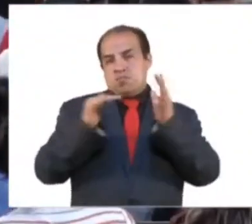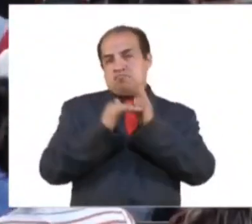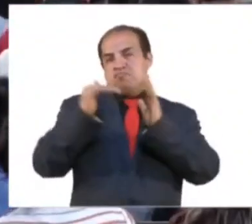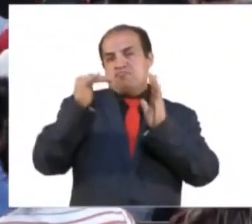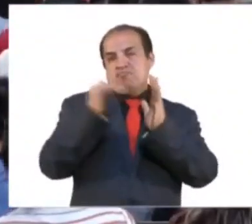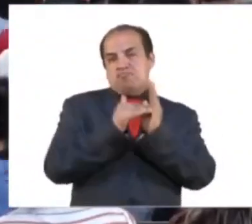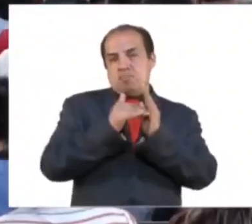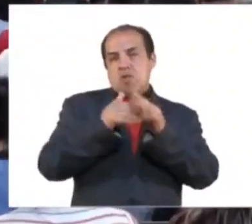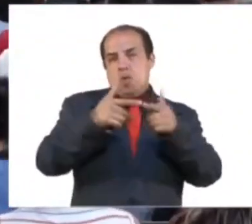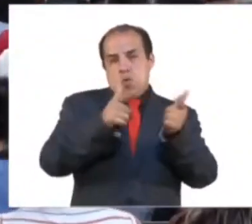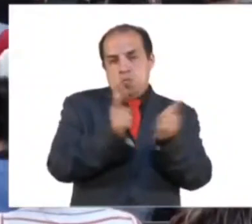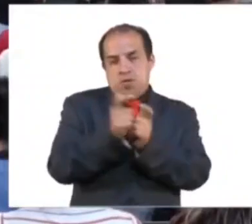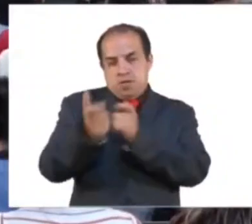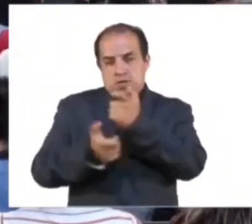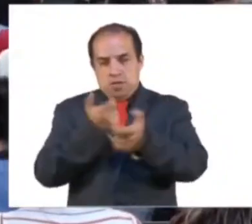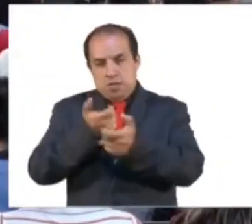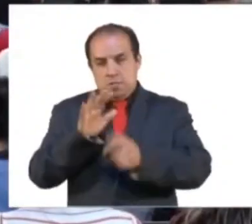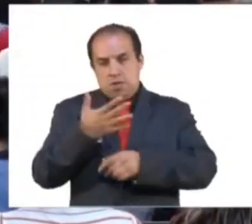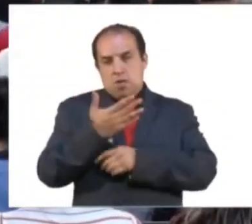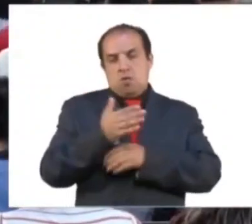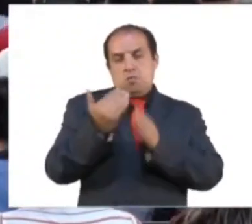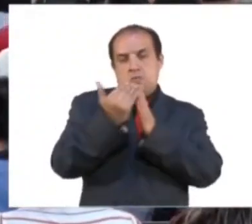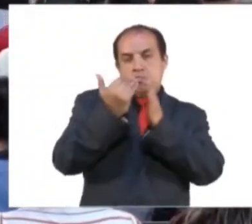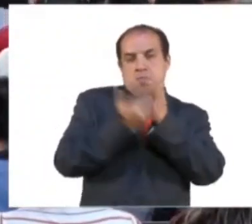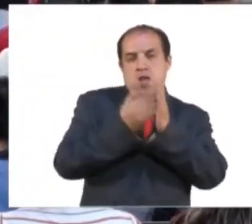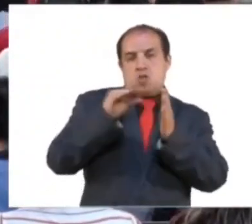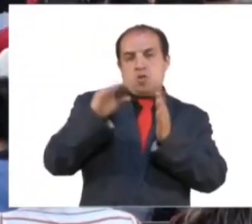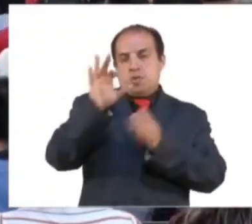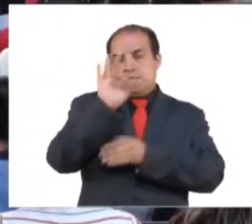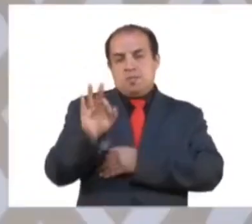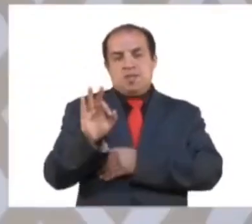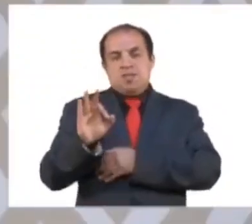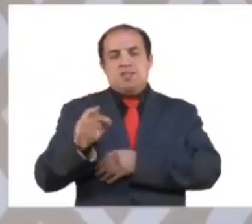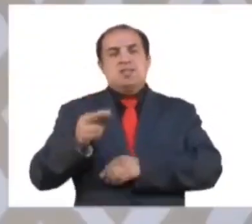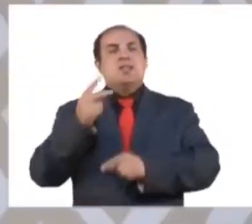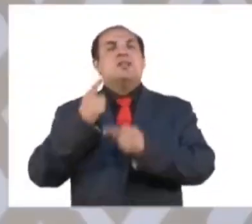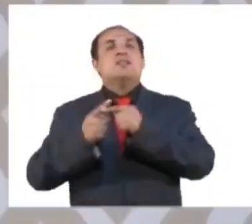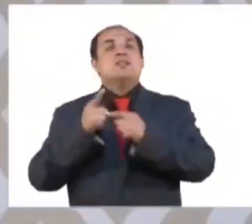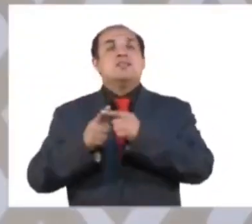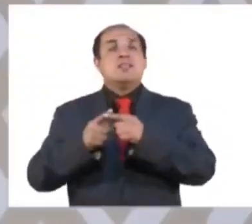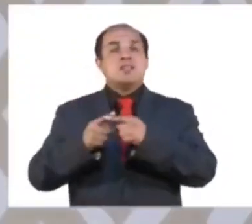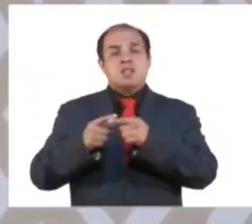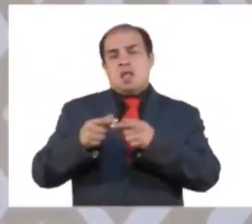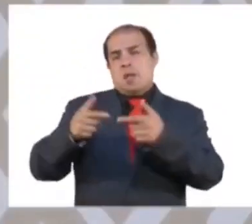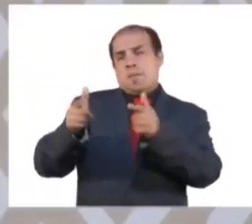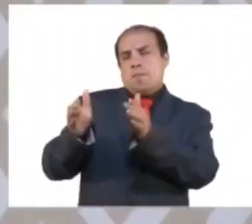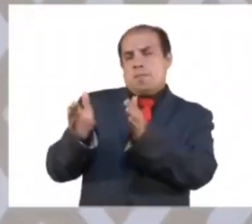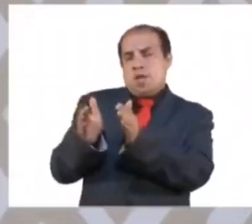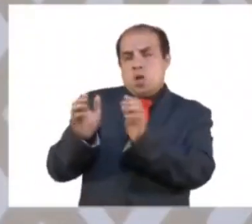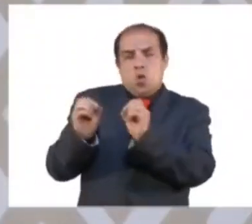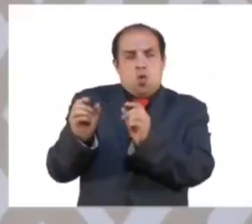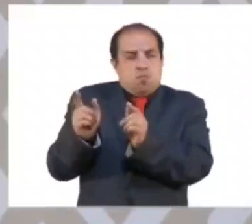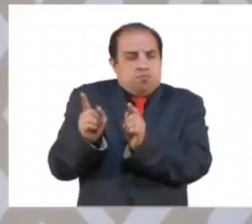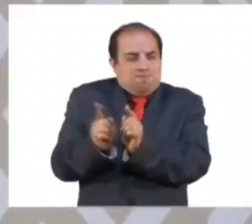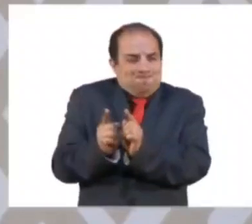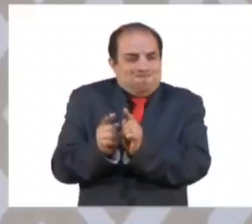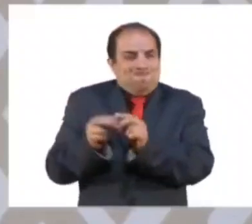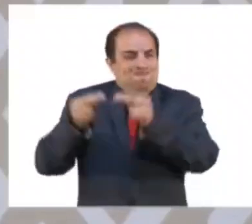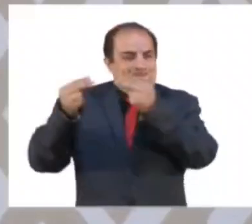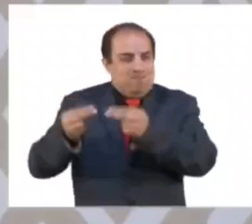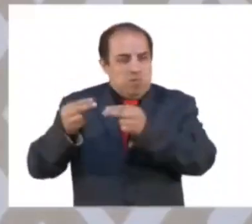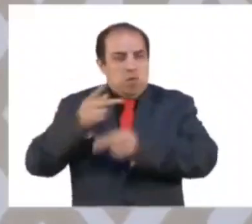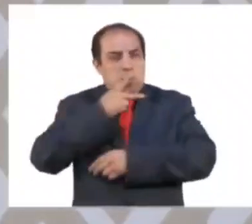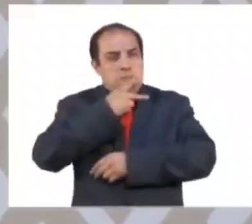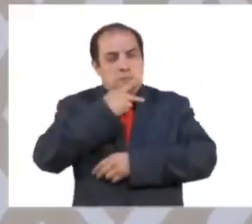menos del 90% corresponde a micro y pequeños negocios, como los que ustedes encabezan. Así es que